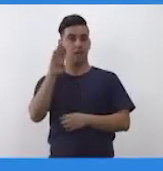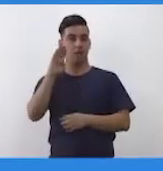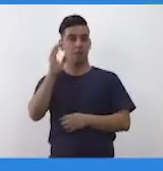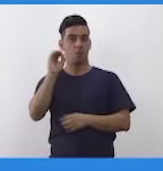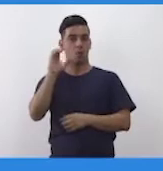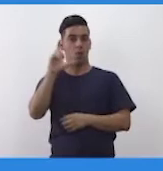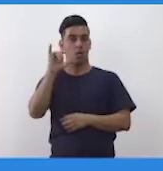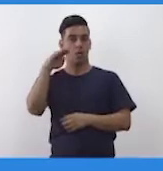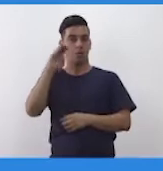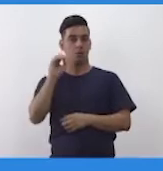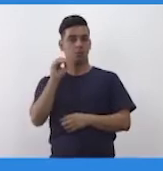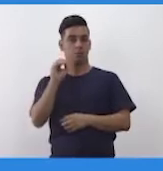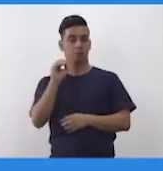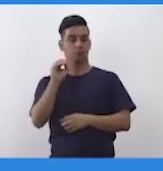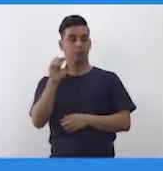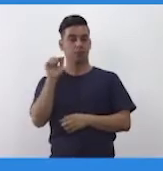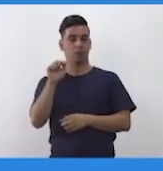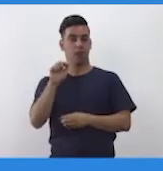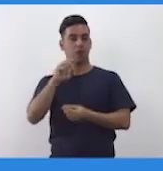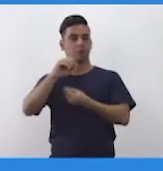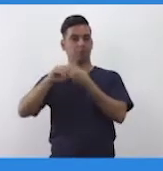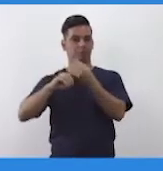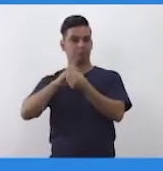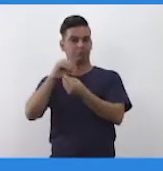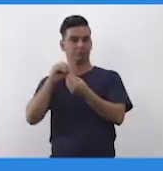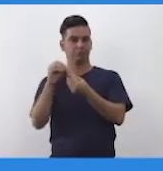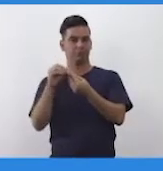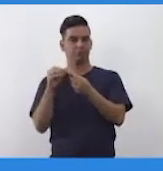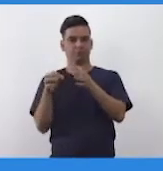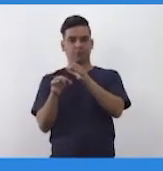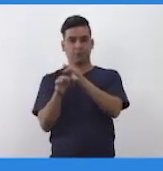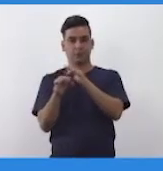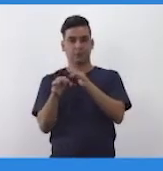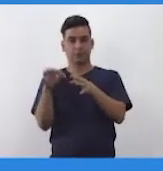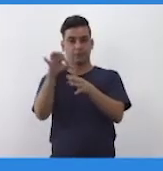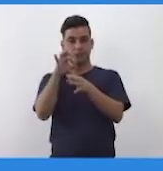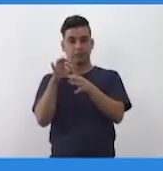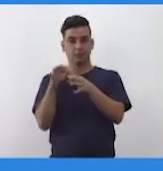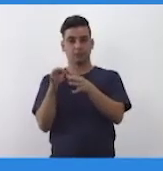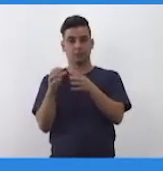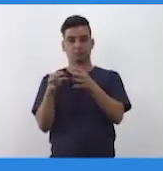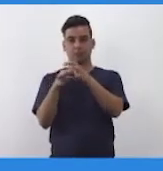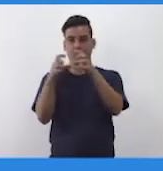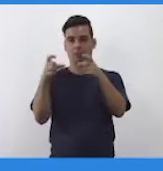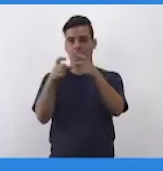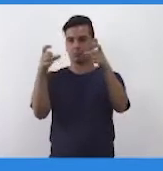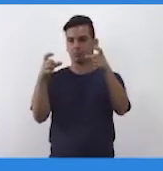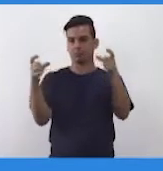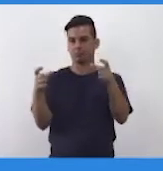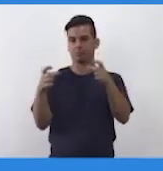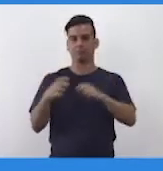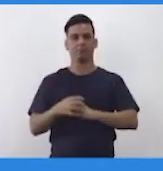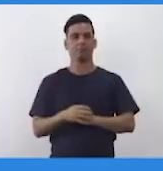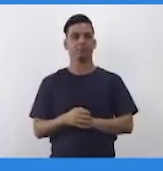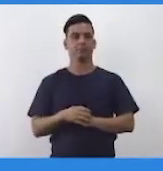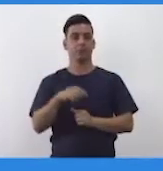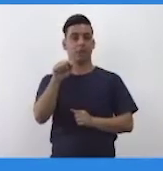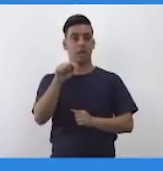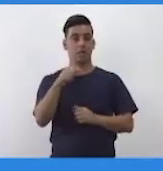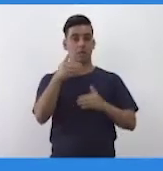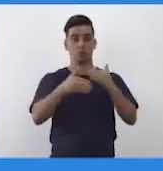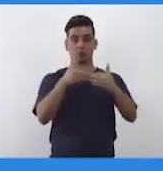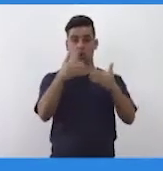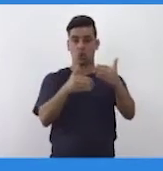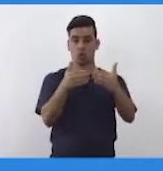logran conformar moléculas más complejas. En ambos procesos, uno que corresponde al otro